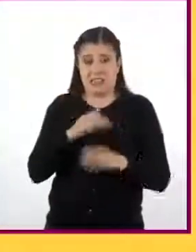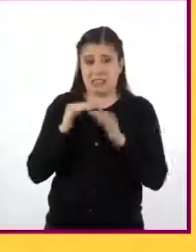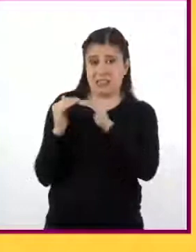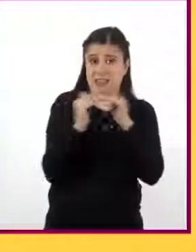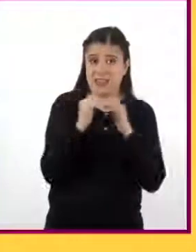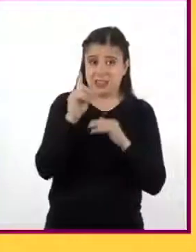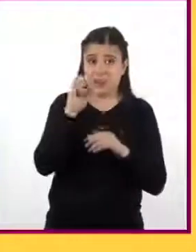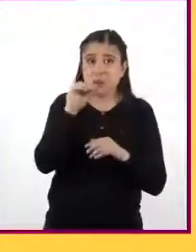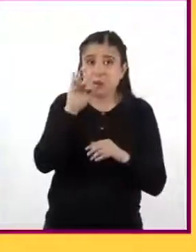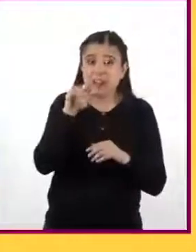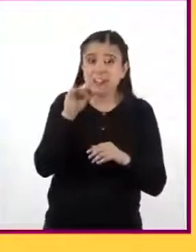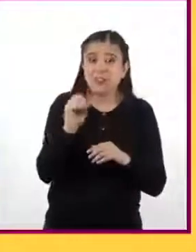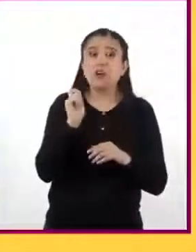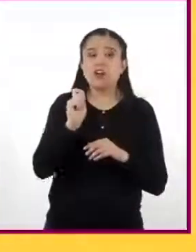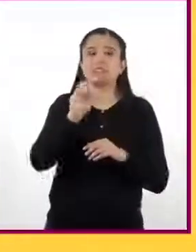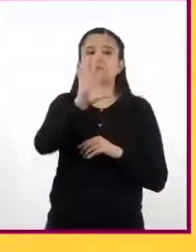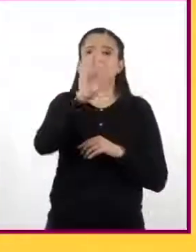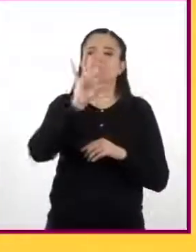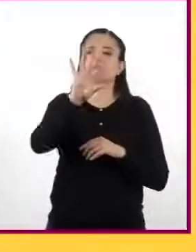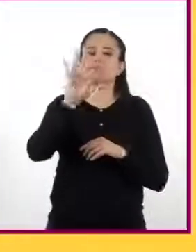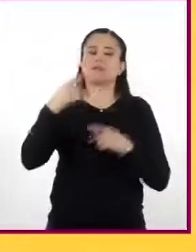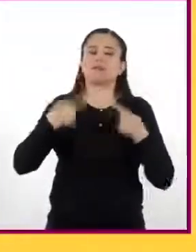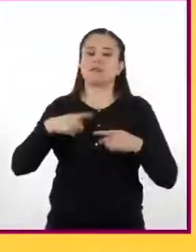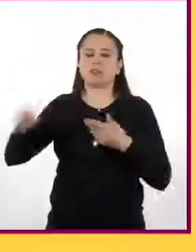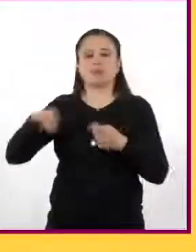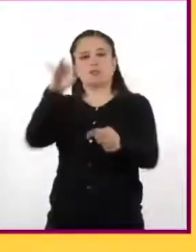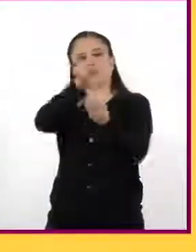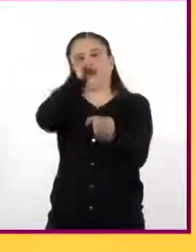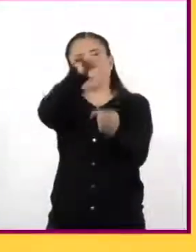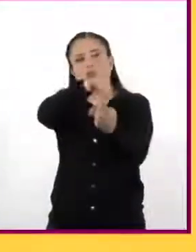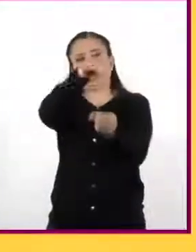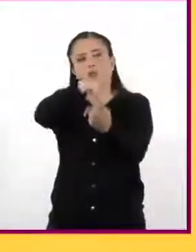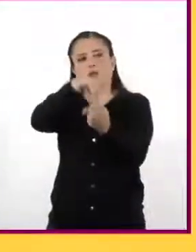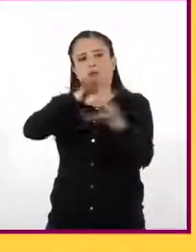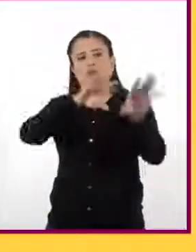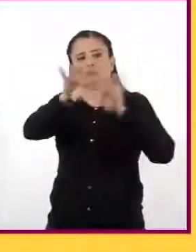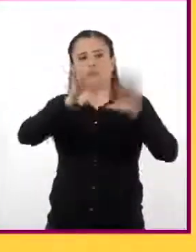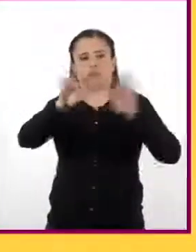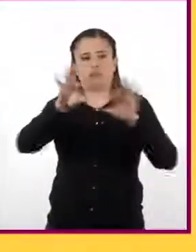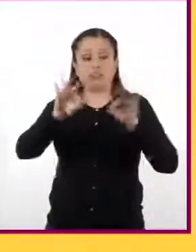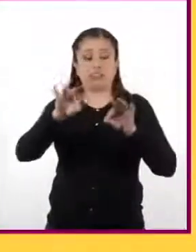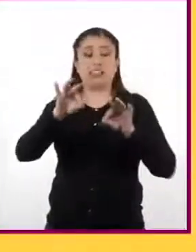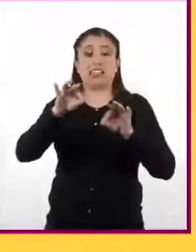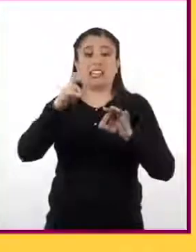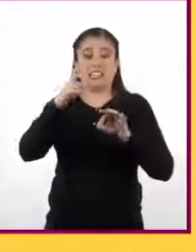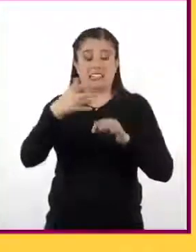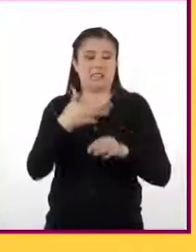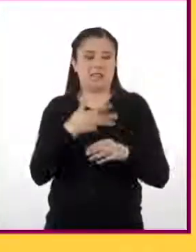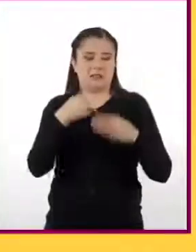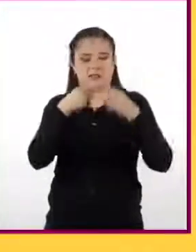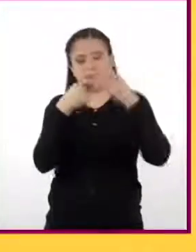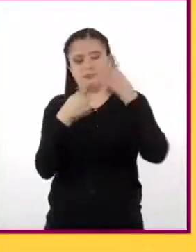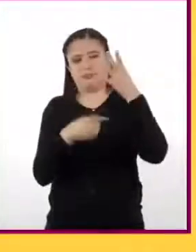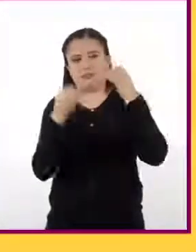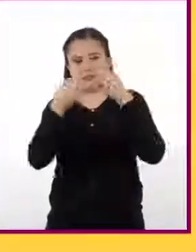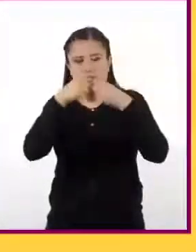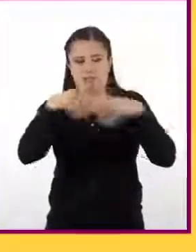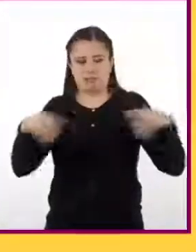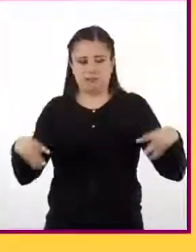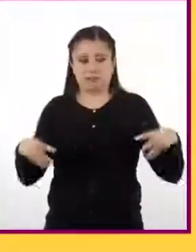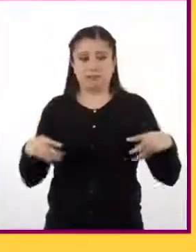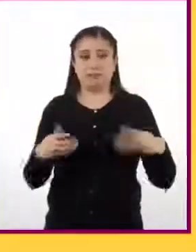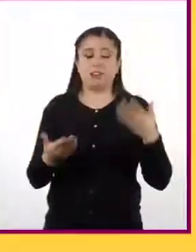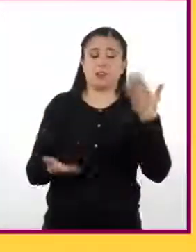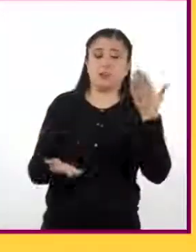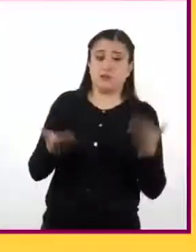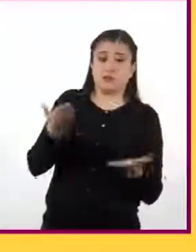gobernantes son electos periódicamente por la ciudadanía y el poder se encuentra distribuido en varios órganos, con equilibrios